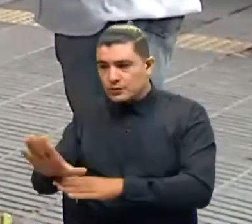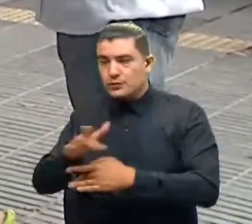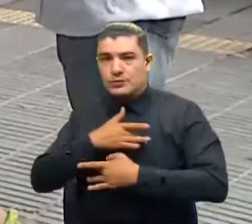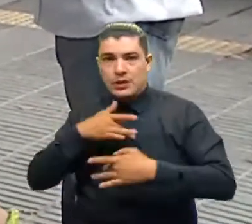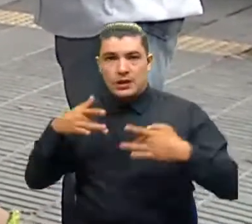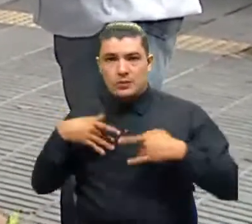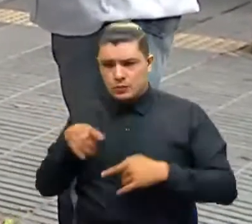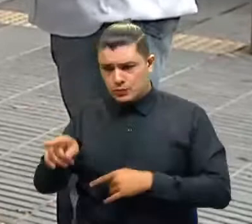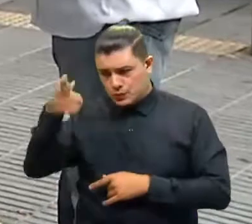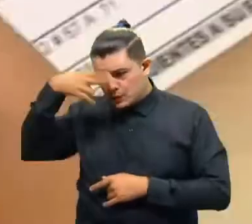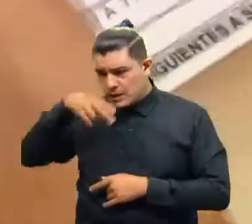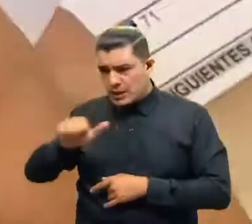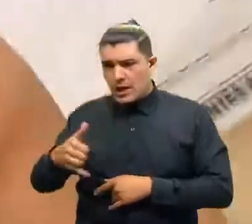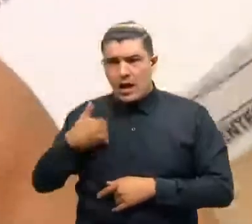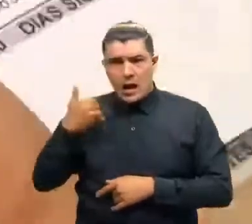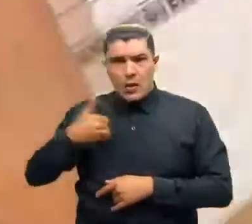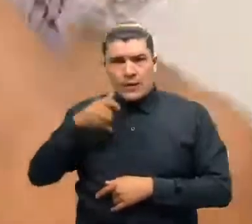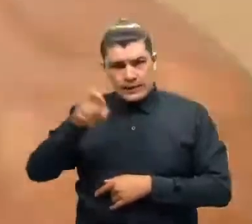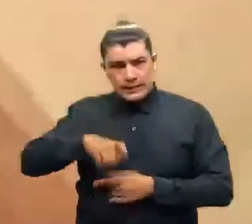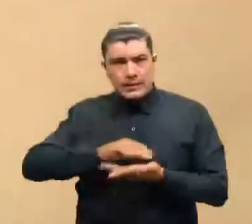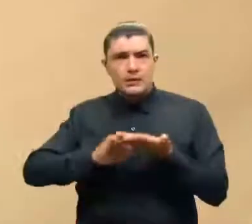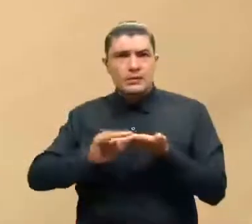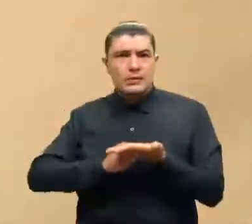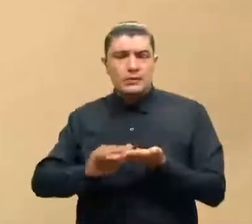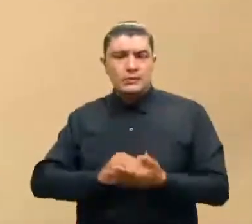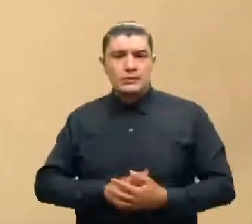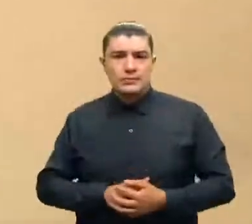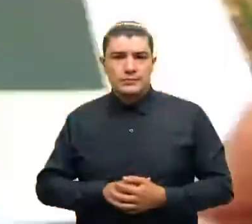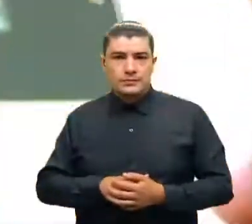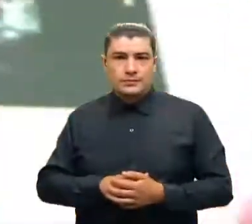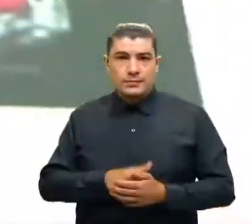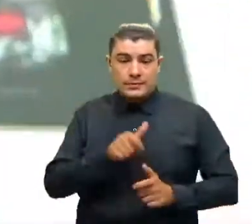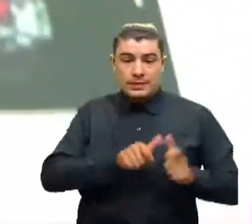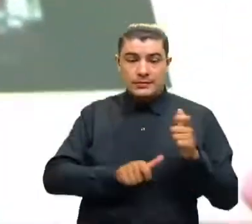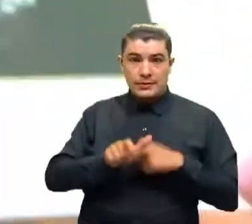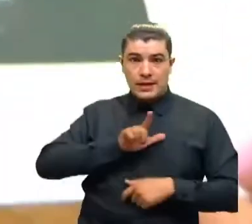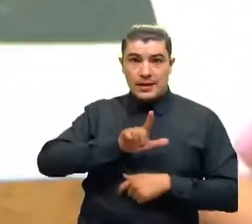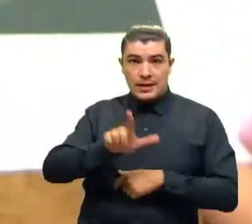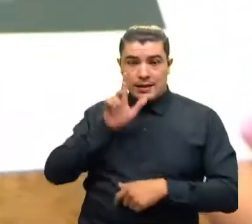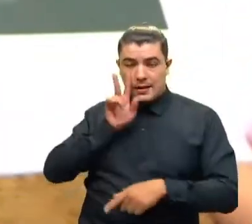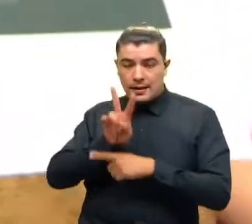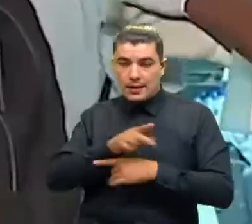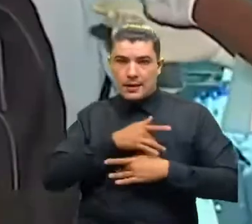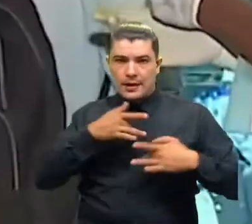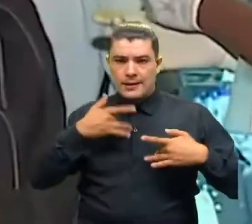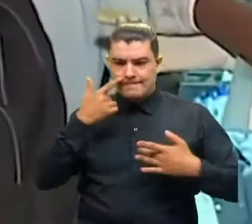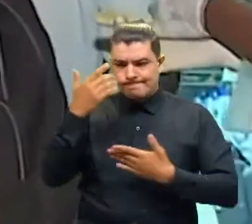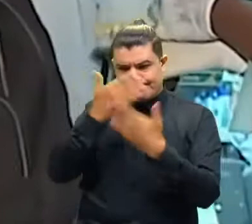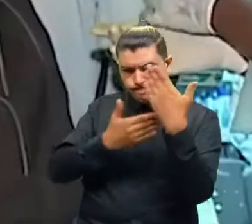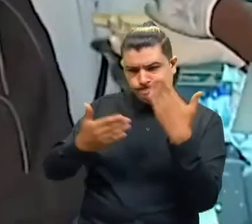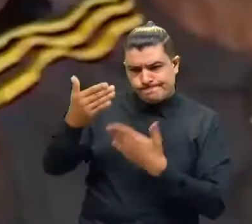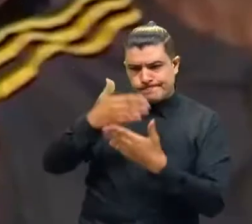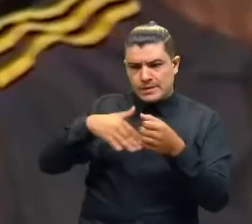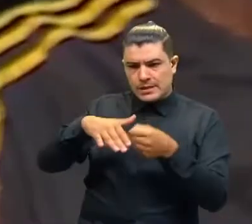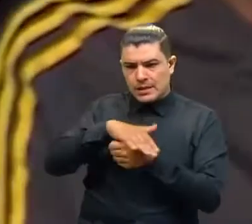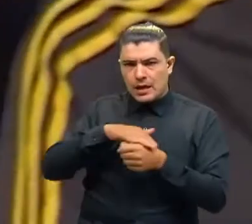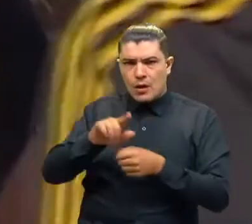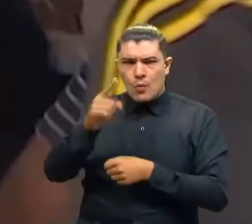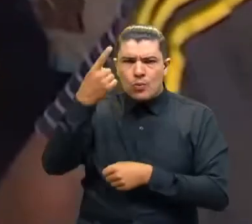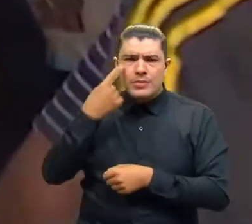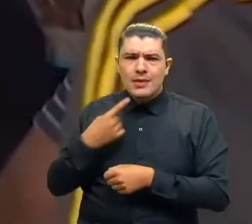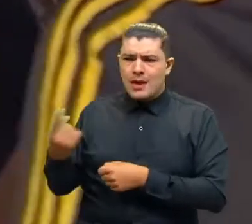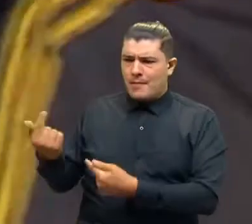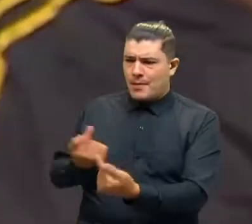que me solucionen algo. Veedores de salud en la ciudad analizan la situación, asegurando que reciben a diario casos de